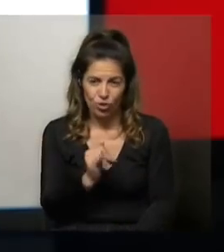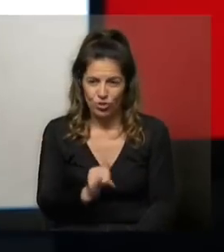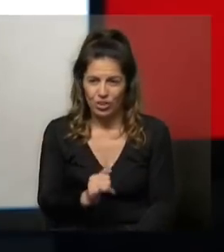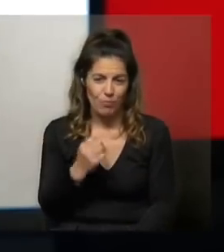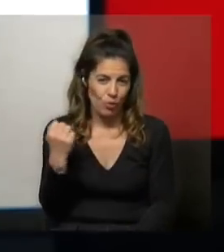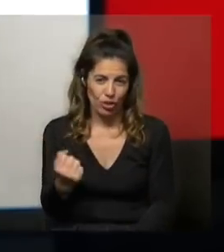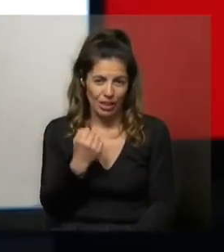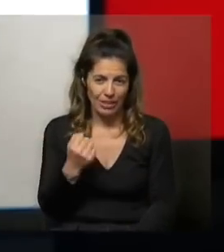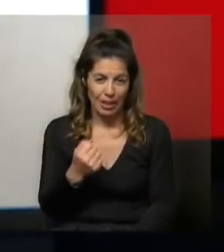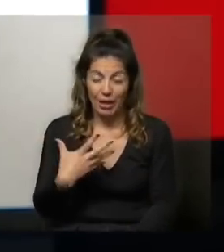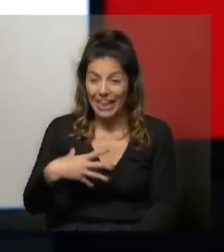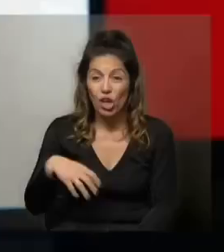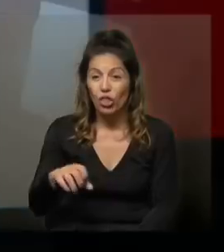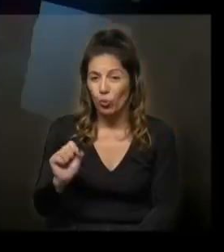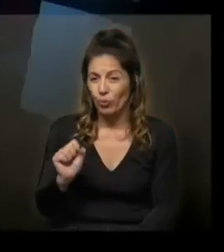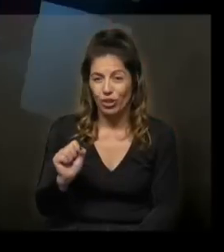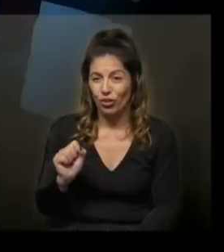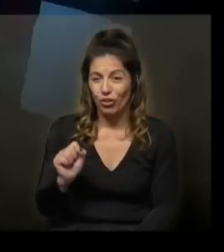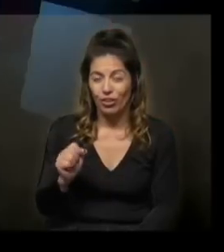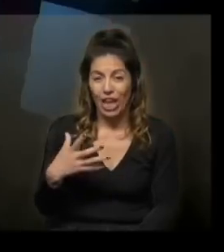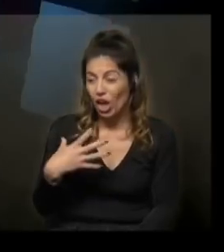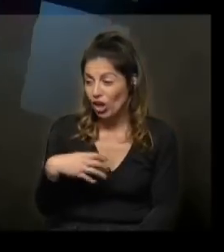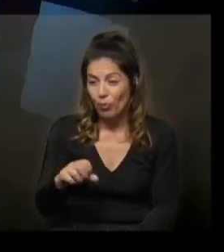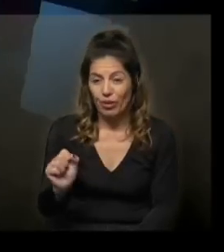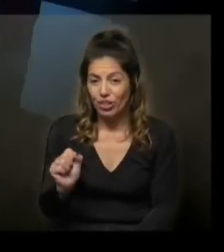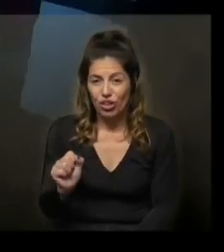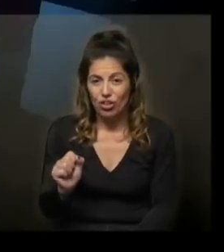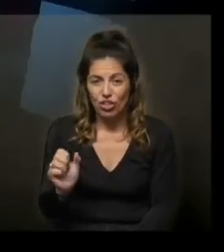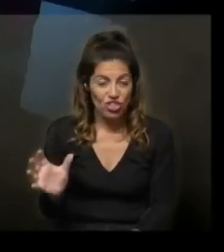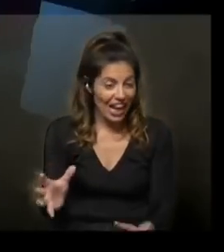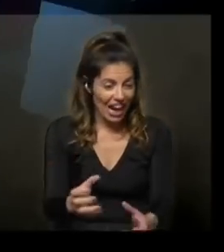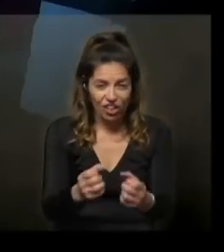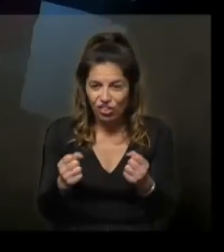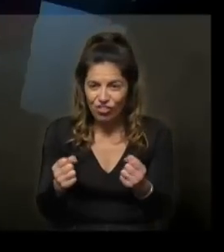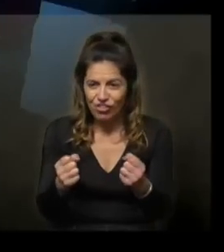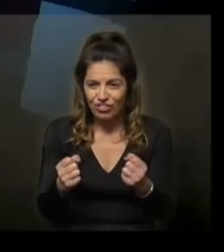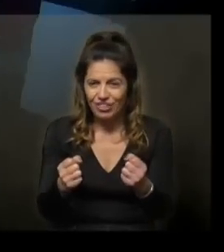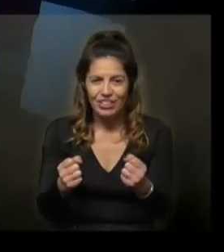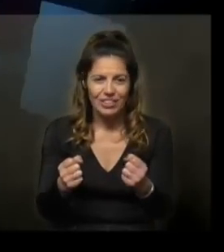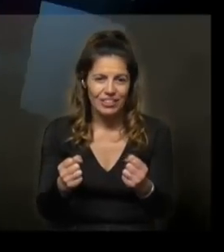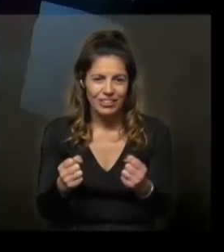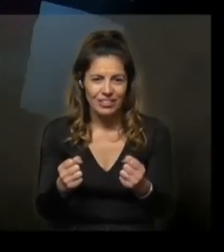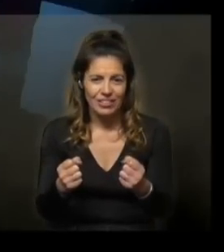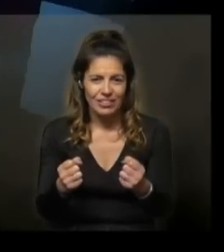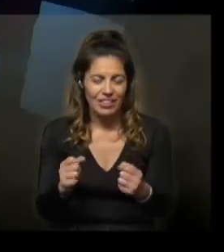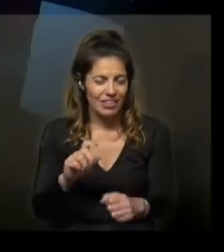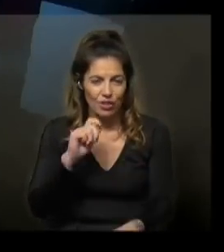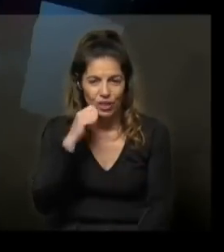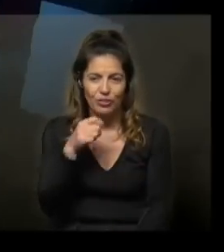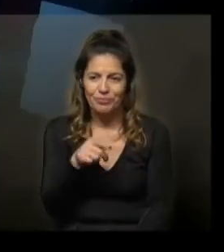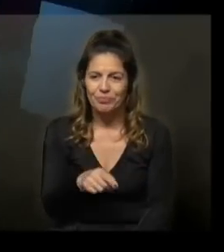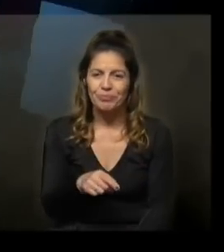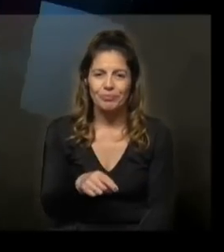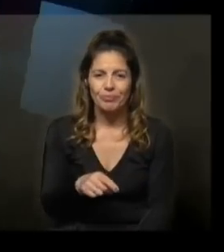el que nos descubrió el que nos morió como arcilla este y Mirá divino y